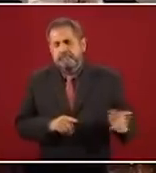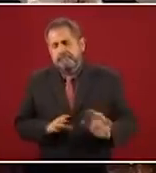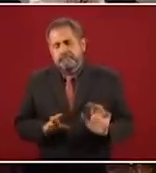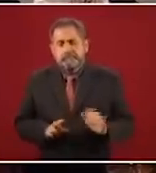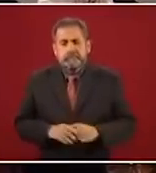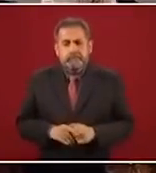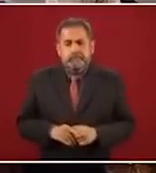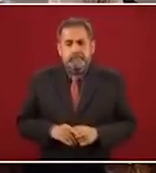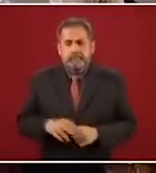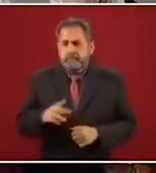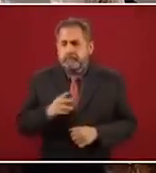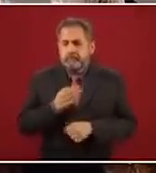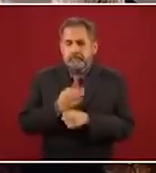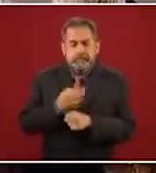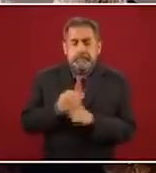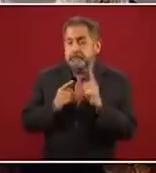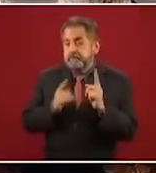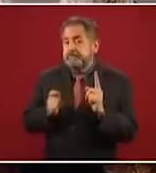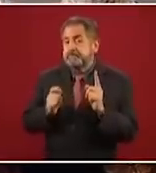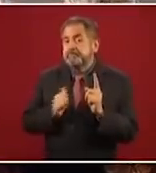y tenemos ventaja